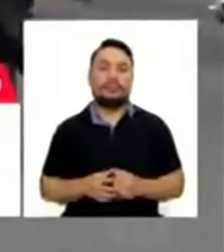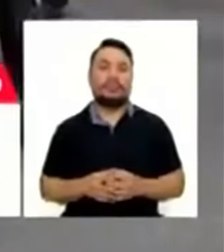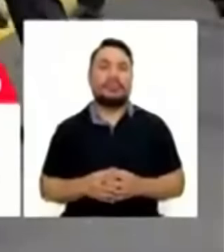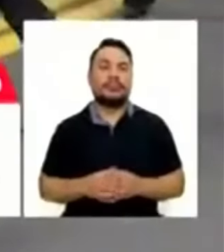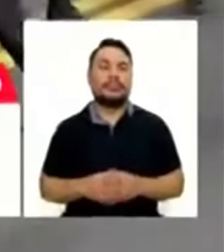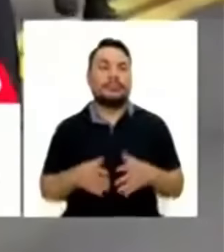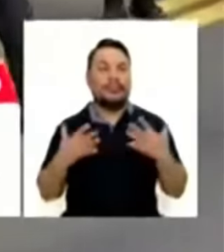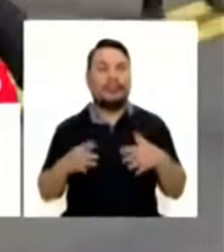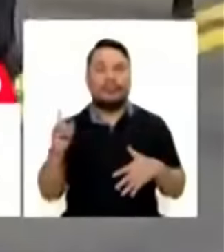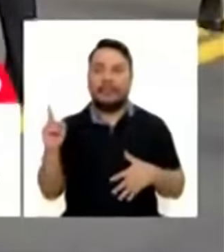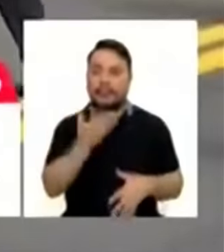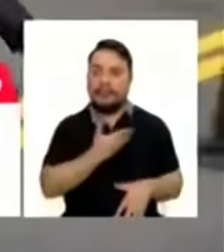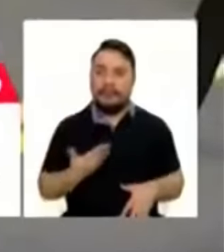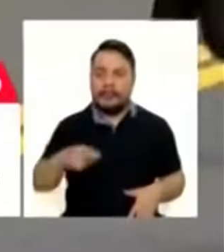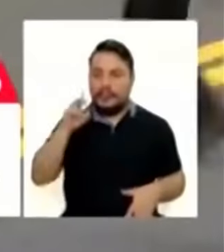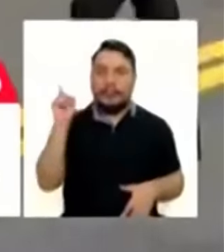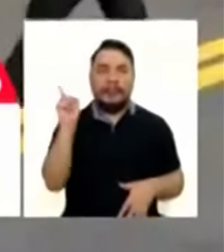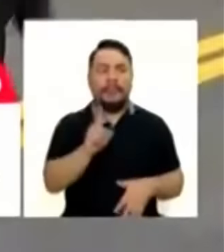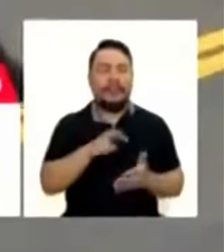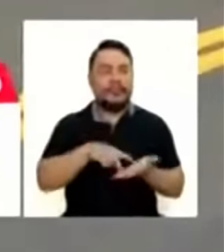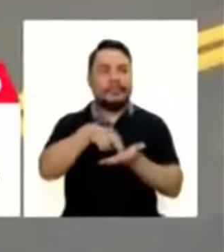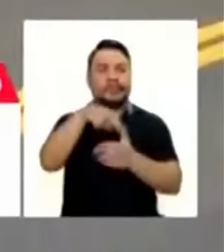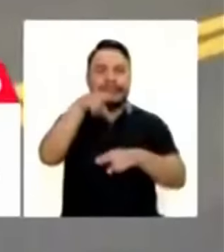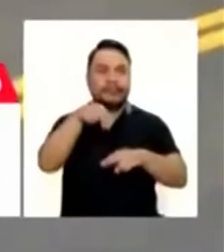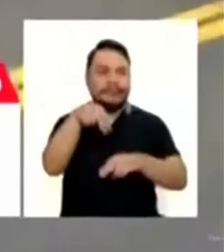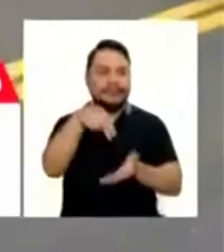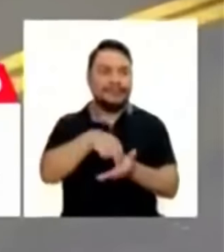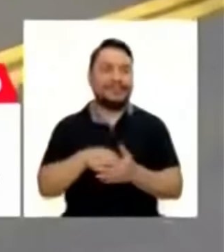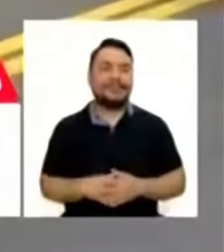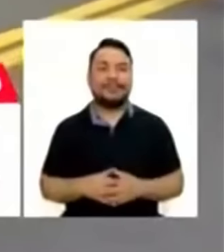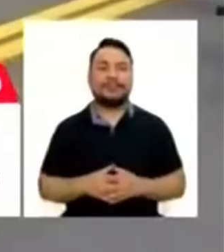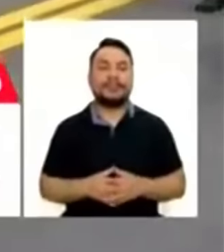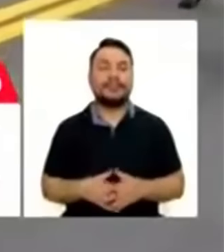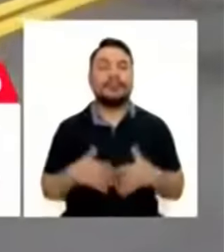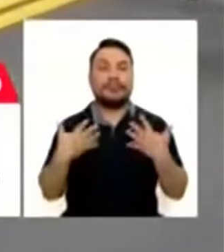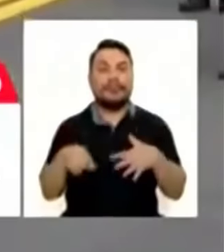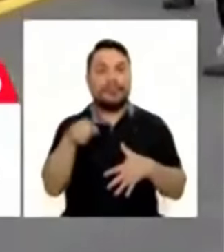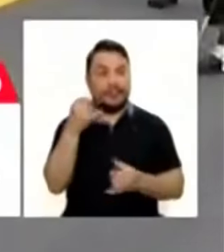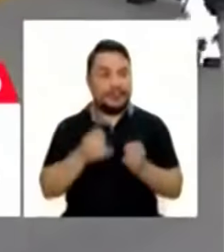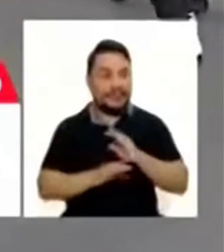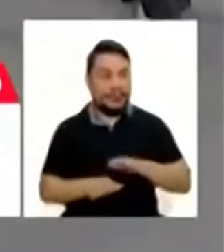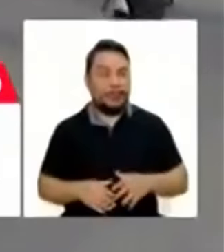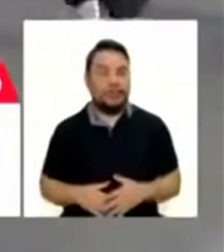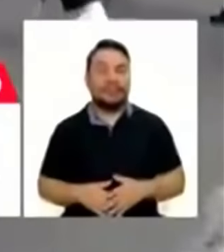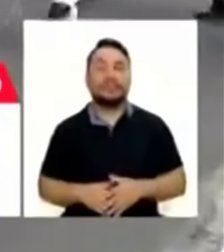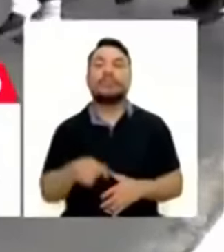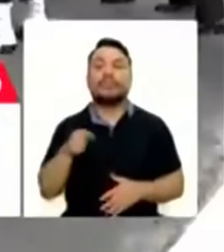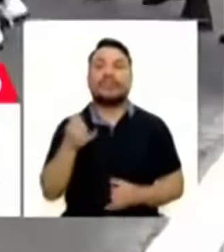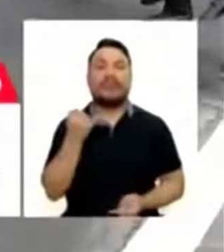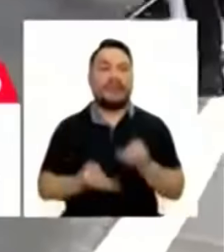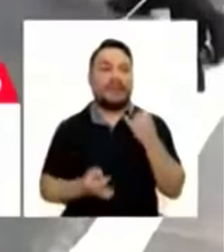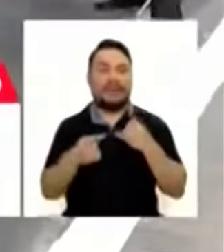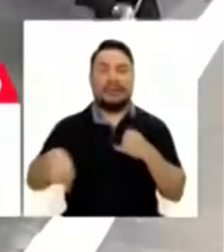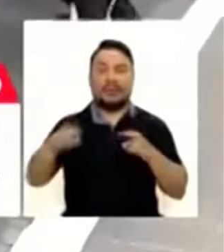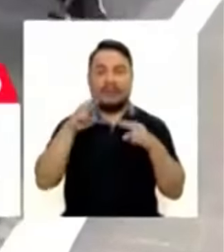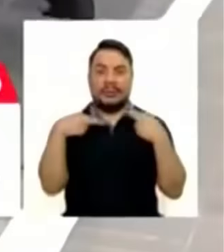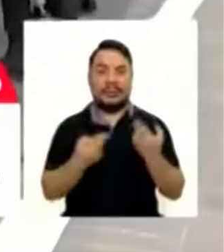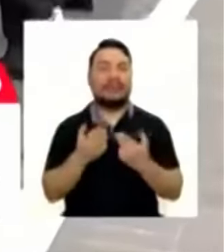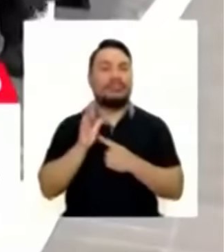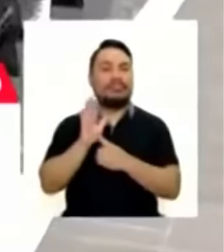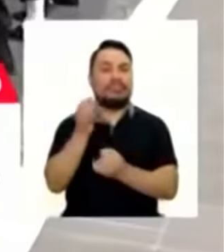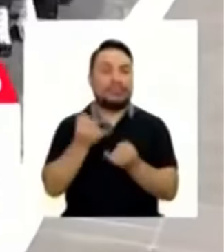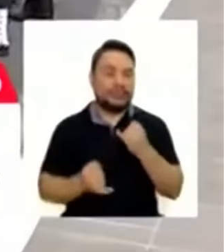Se acerca la presidenta Dina Boluarte hasta el estado principal y de esta manera va culminando esta